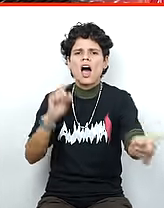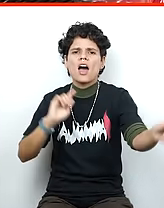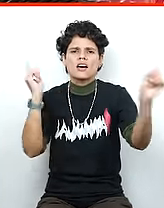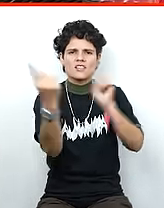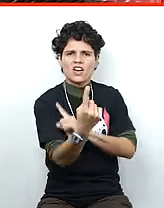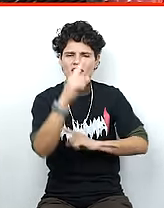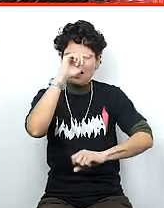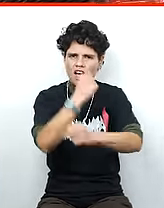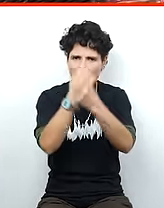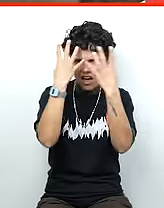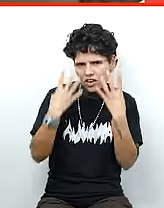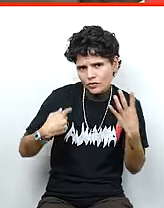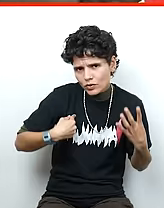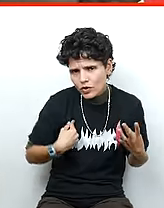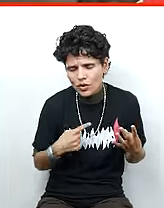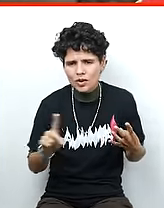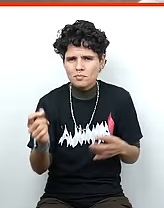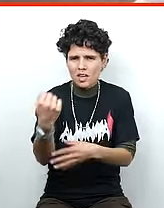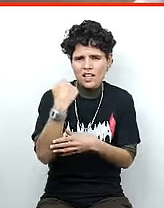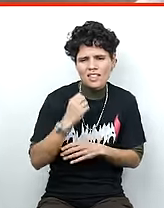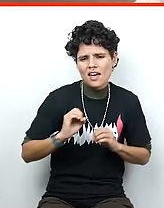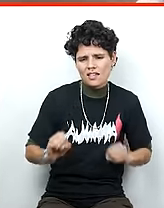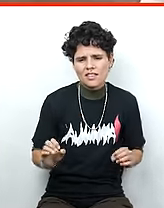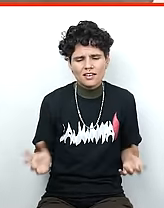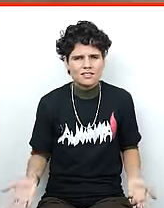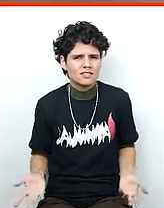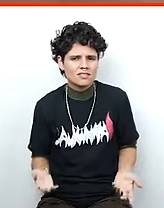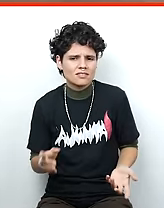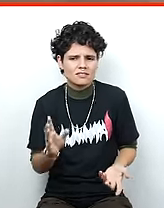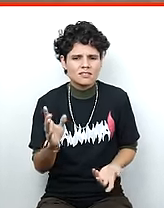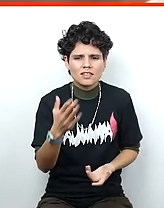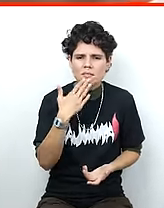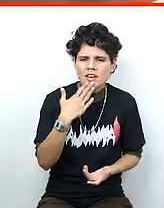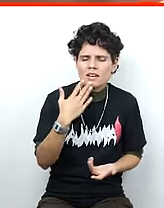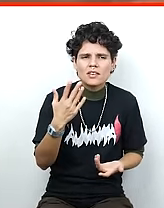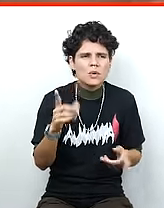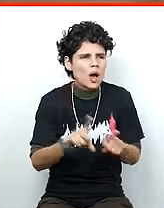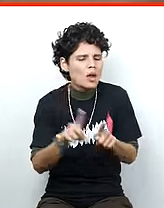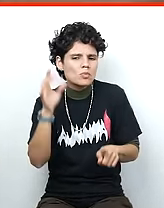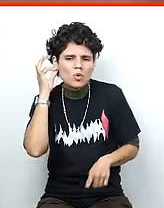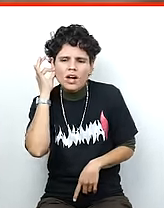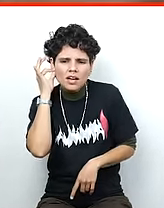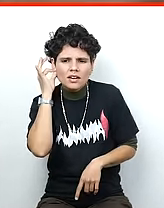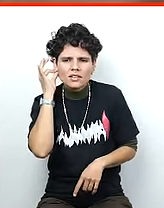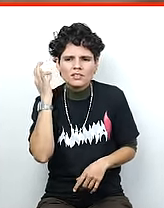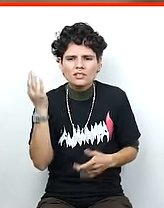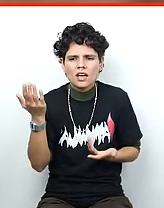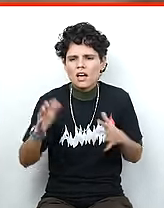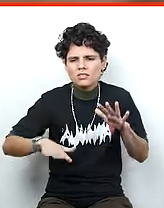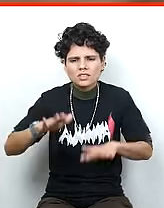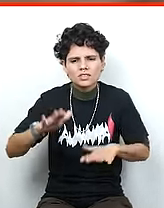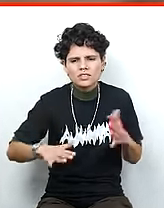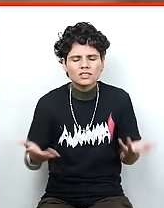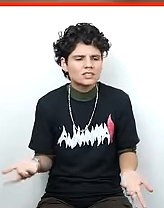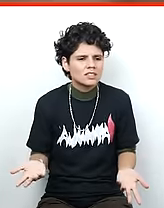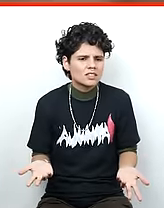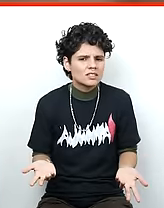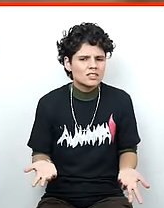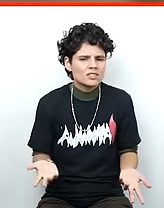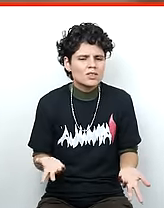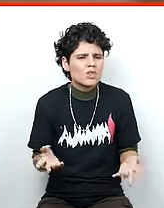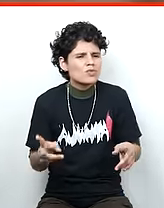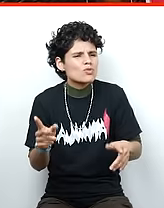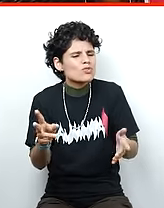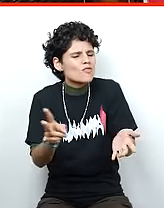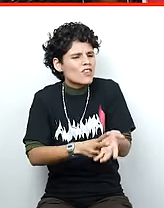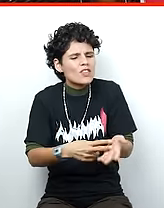eso, nadie me ayudó, pues, ¿sí? Entonces fome igual por ese lado. Y lo mismo con las mujeres, como que a veces no nos